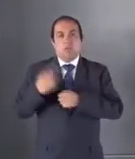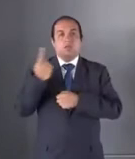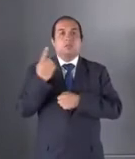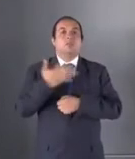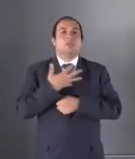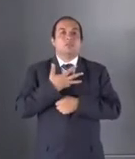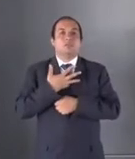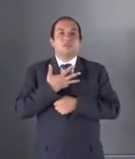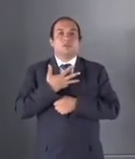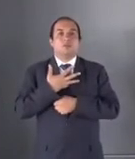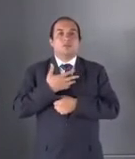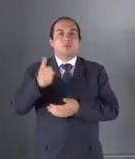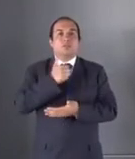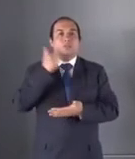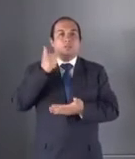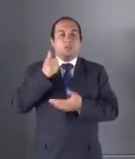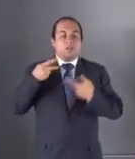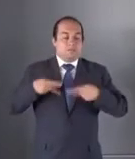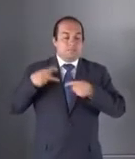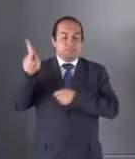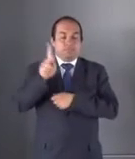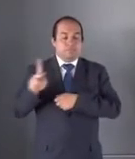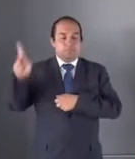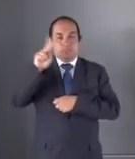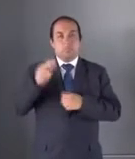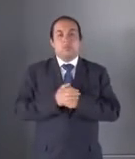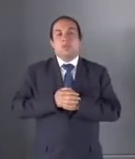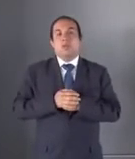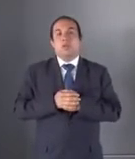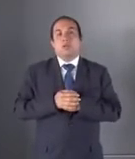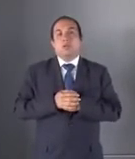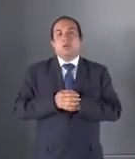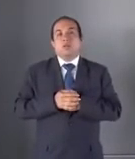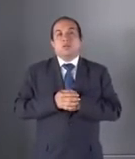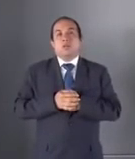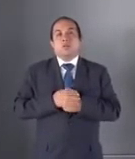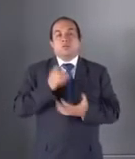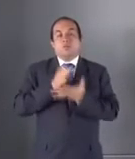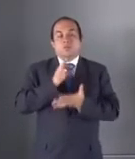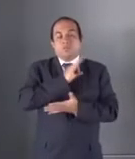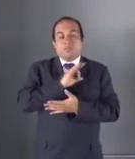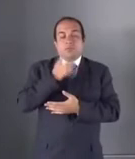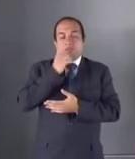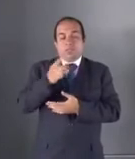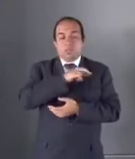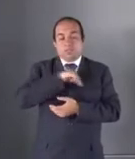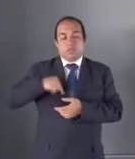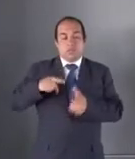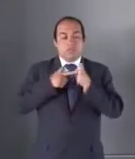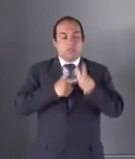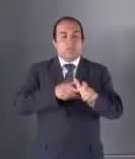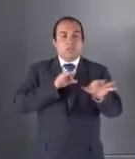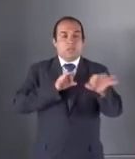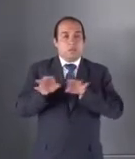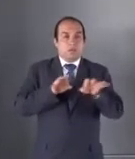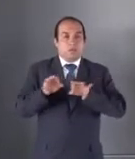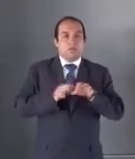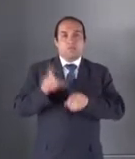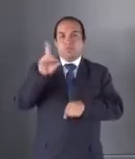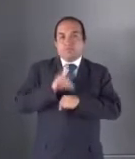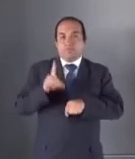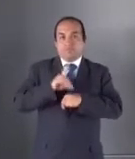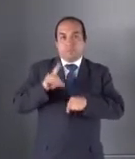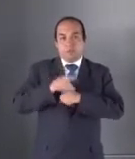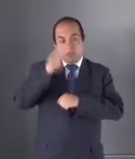enfrenta, pues, la ciudadanía. Así que lo que podemos decir es que vamos a seguir trabajando todos los días y que vamos